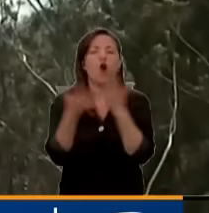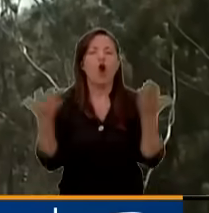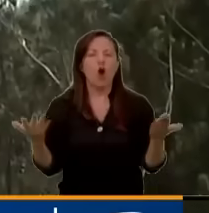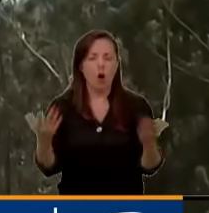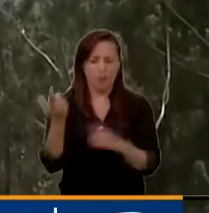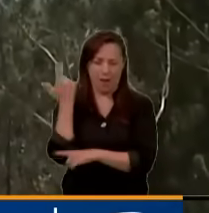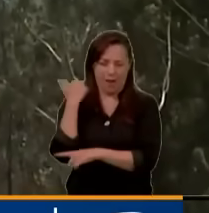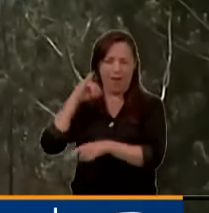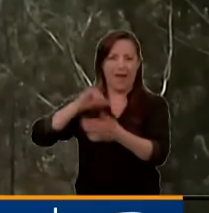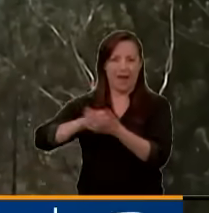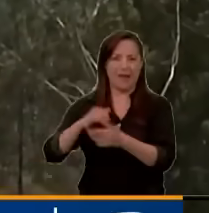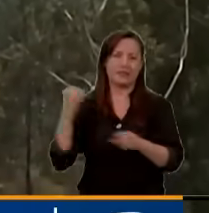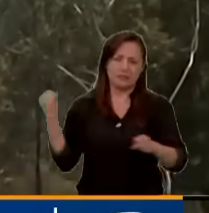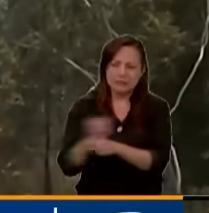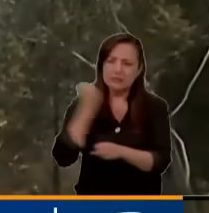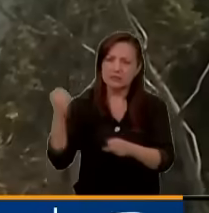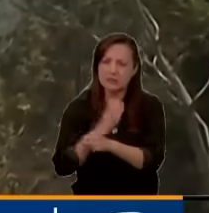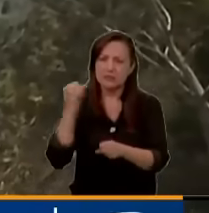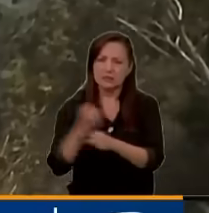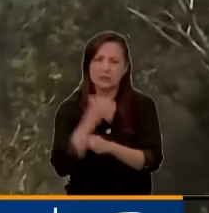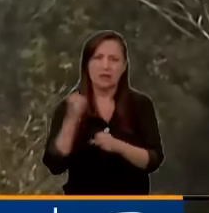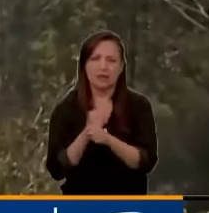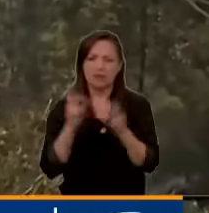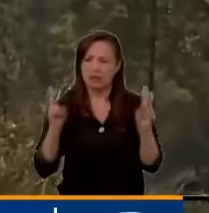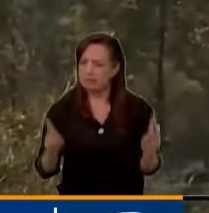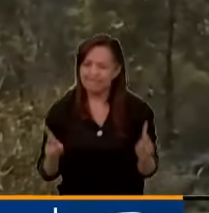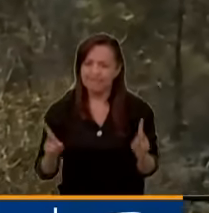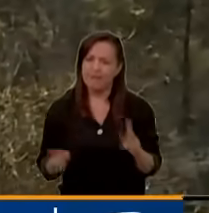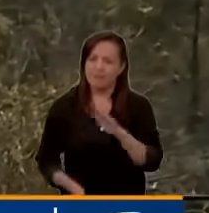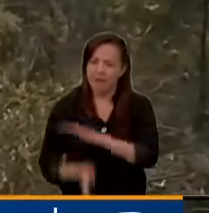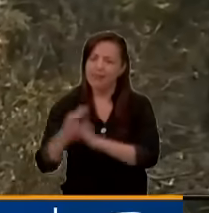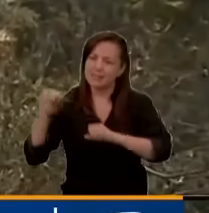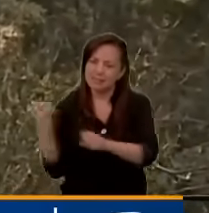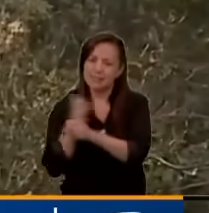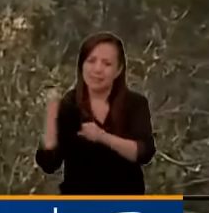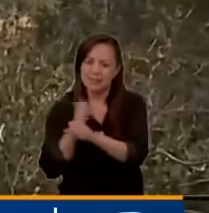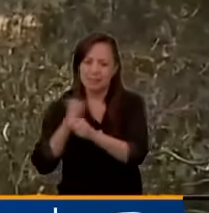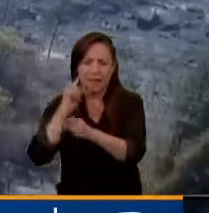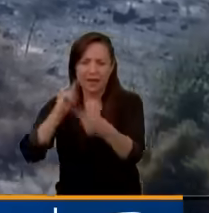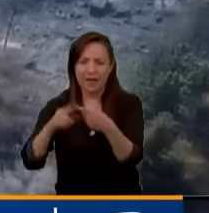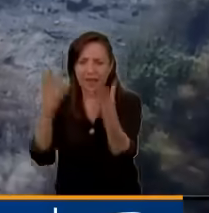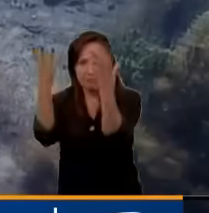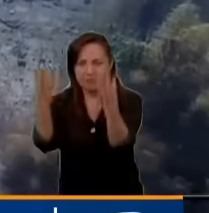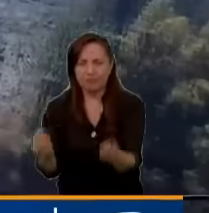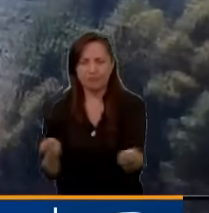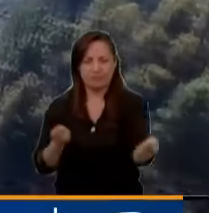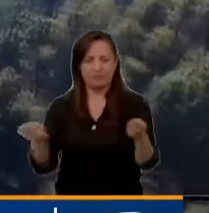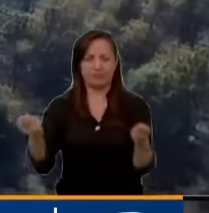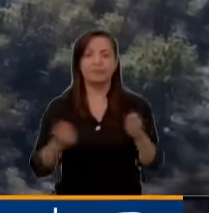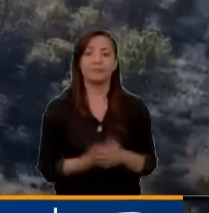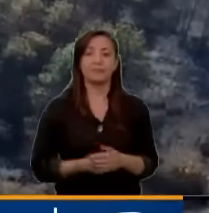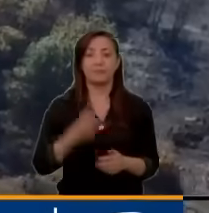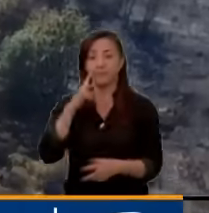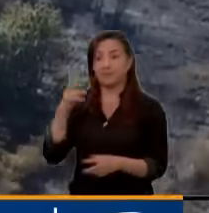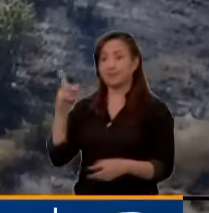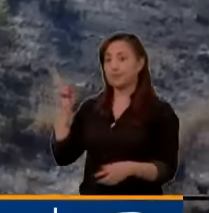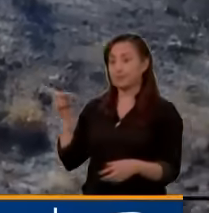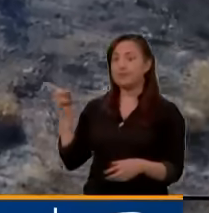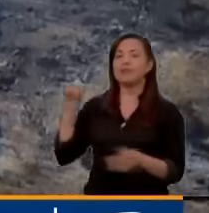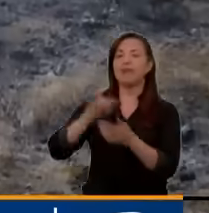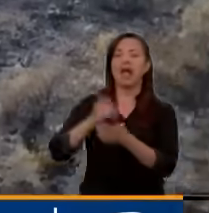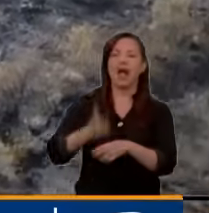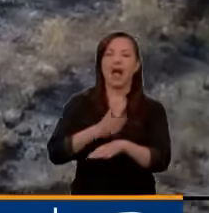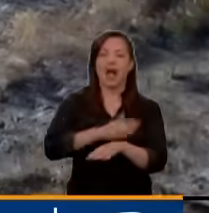ayer incansablemente los organismos de socorro para contener este incendio. Estas imágenes captadas por un dron de la